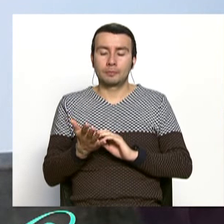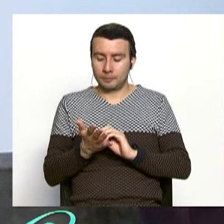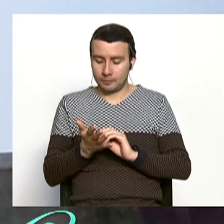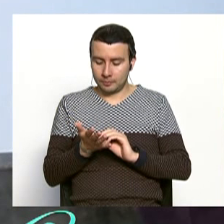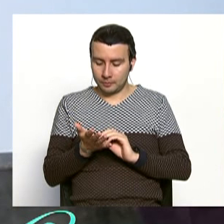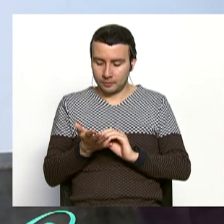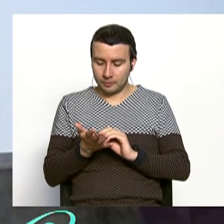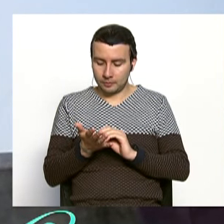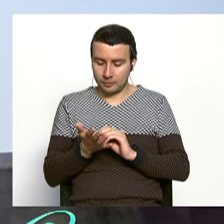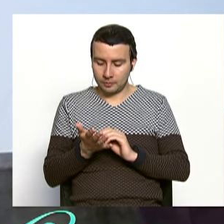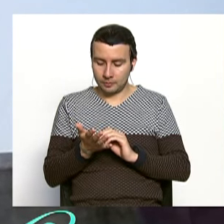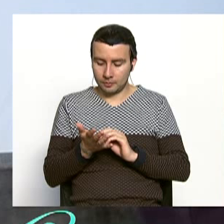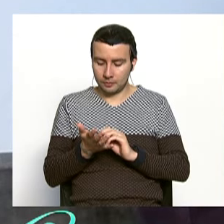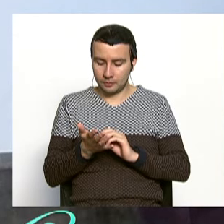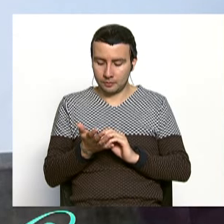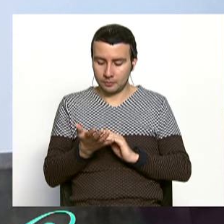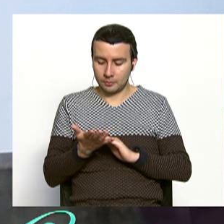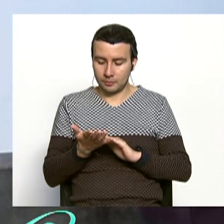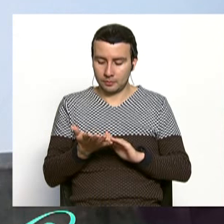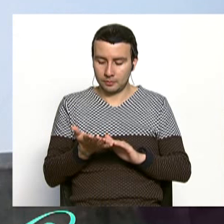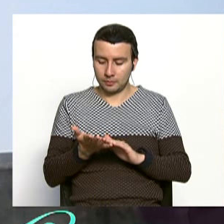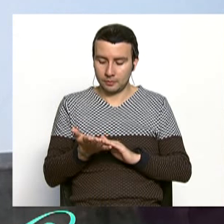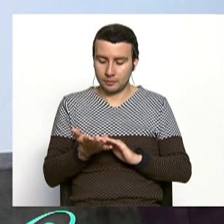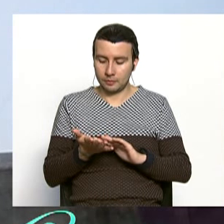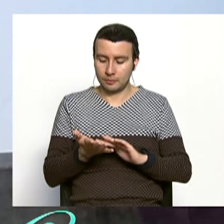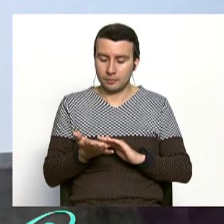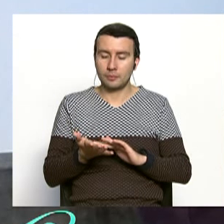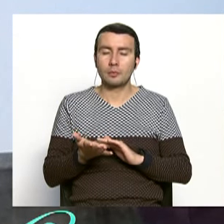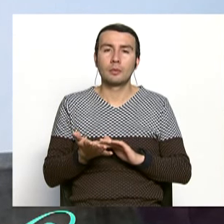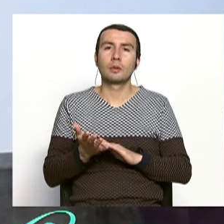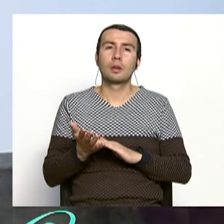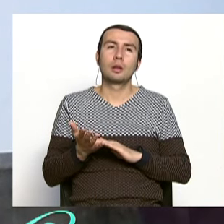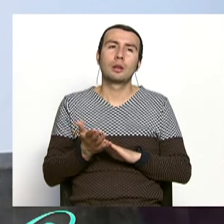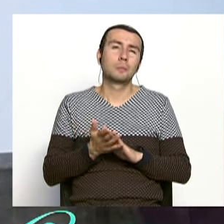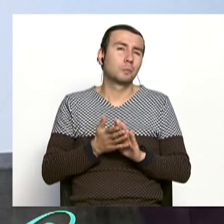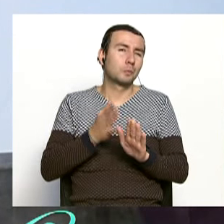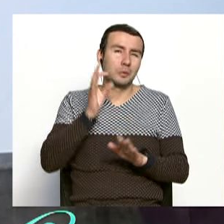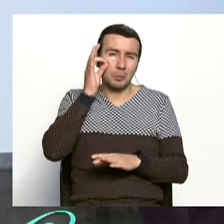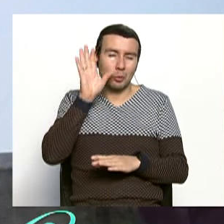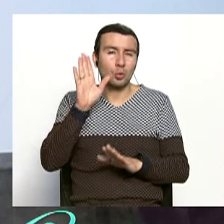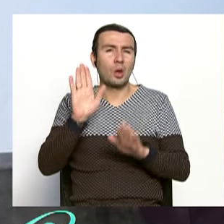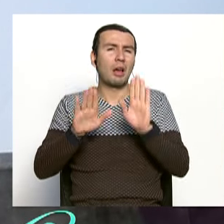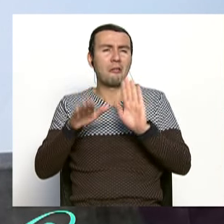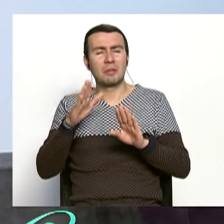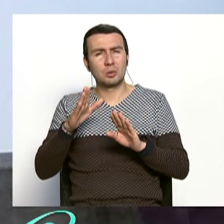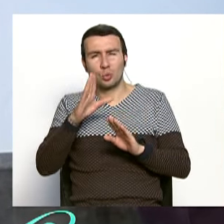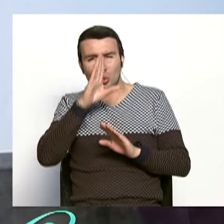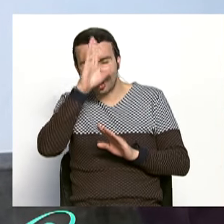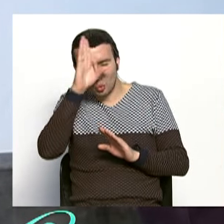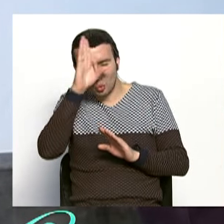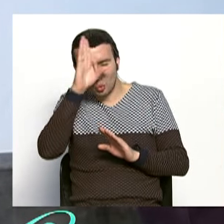tradicionalmente se le ha digámosle así achacado el dolor a unas muy pocas eh